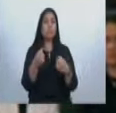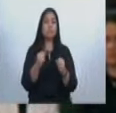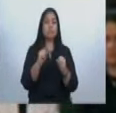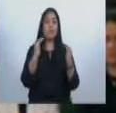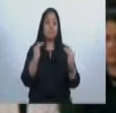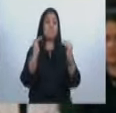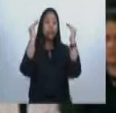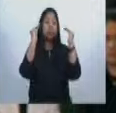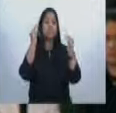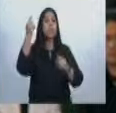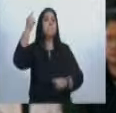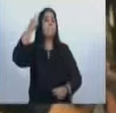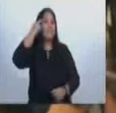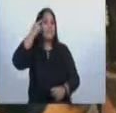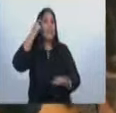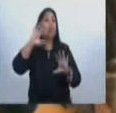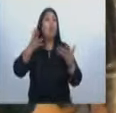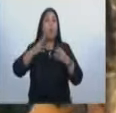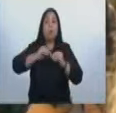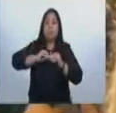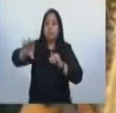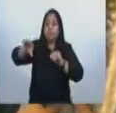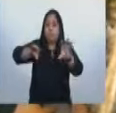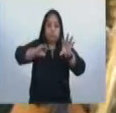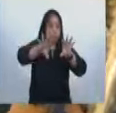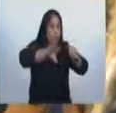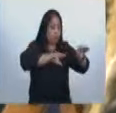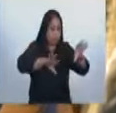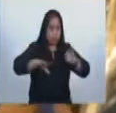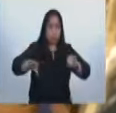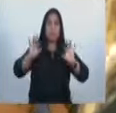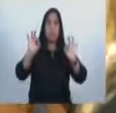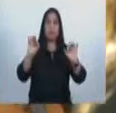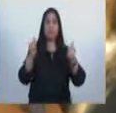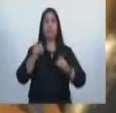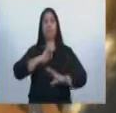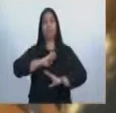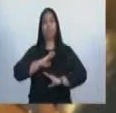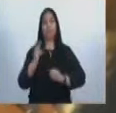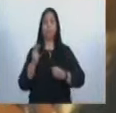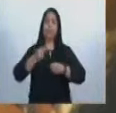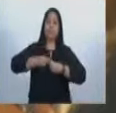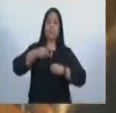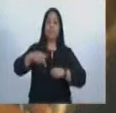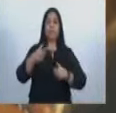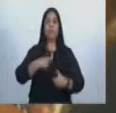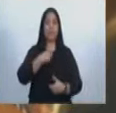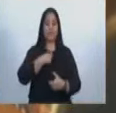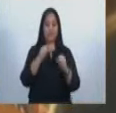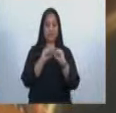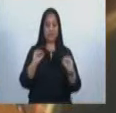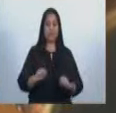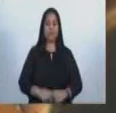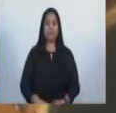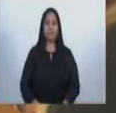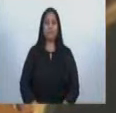sino pensar en cómo redistribuir para hacer más eficiente el ingreso de los maestros a el